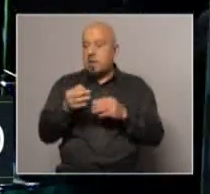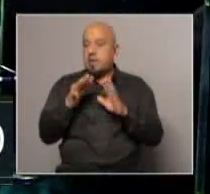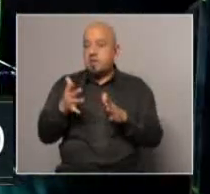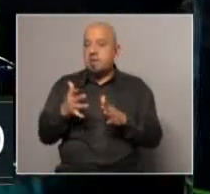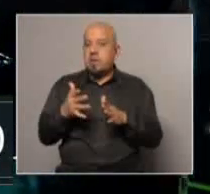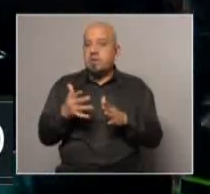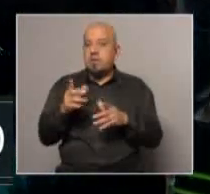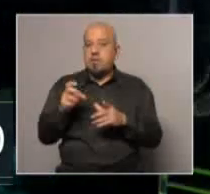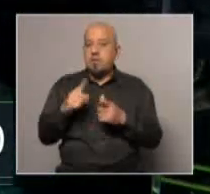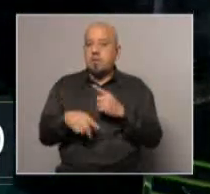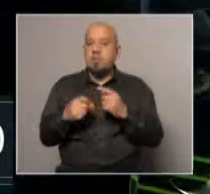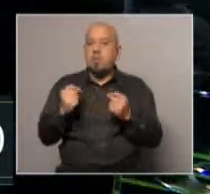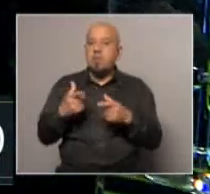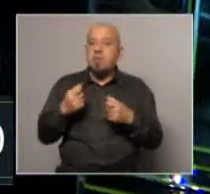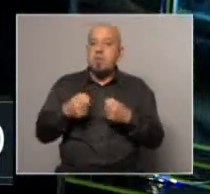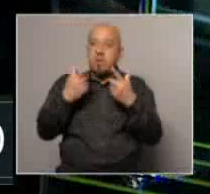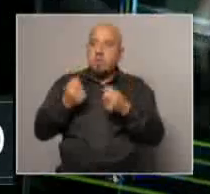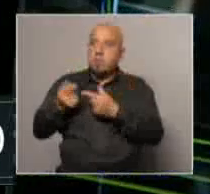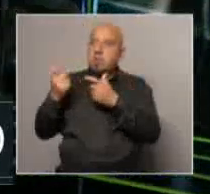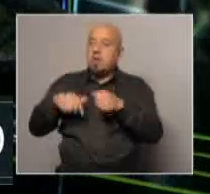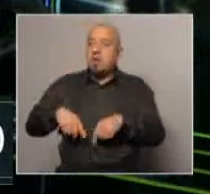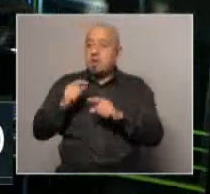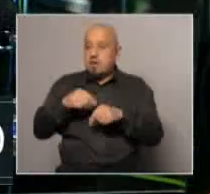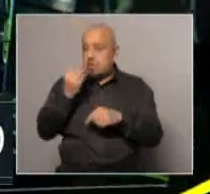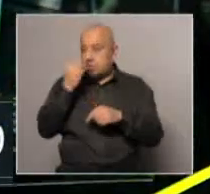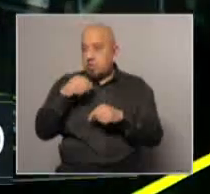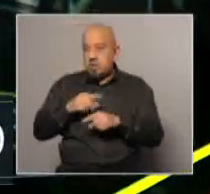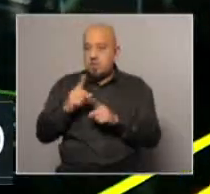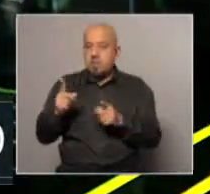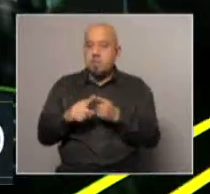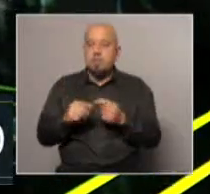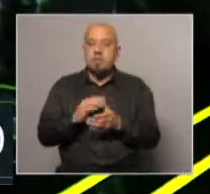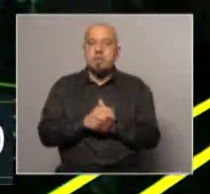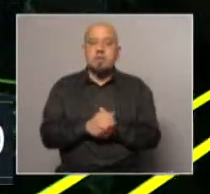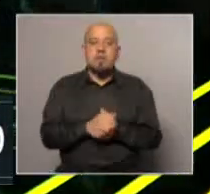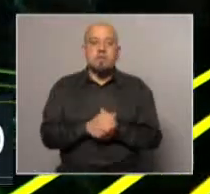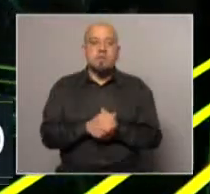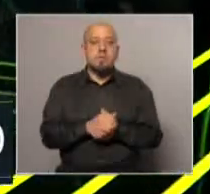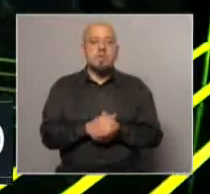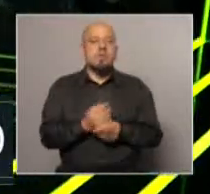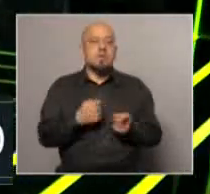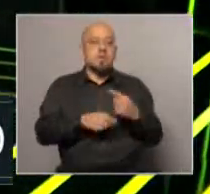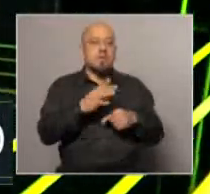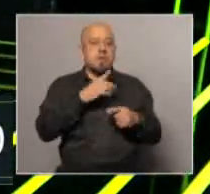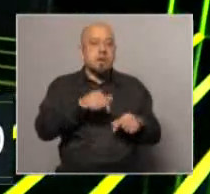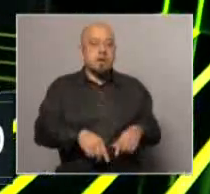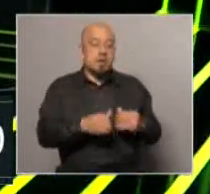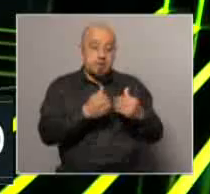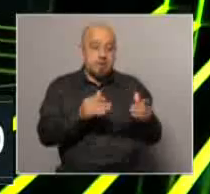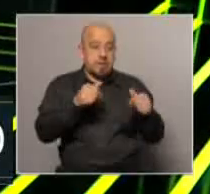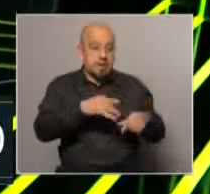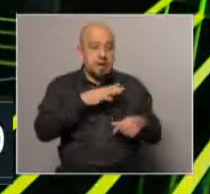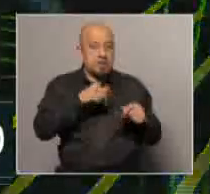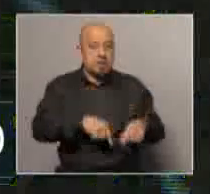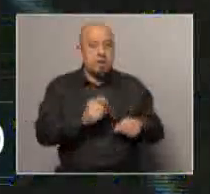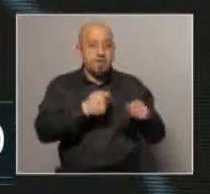sea, vamos a estar, si no estamos exportando algo que acá no se consume, es rarísimo. Exactamente. Entonces, tenemos que abrir el mercado interno, facilitar el mercado